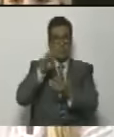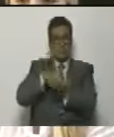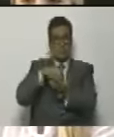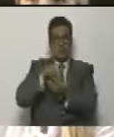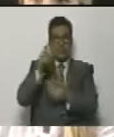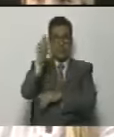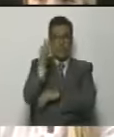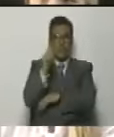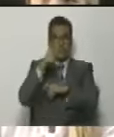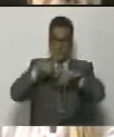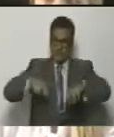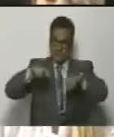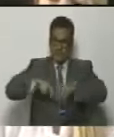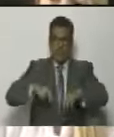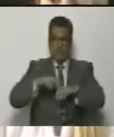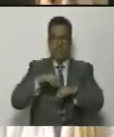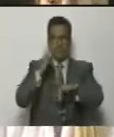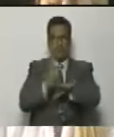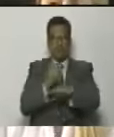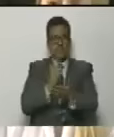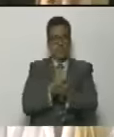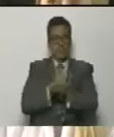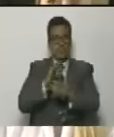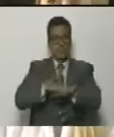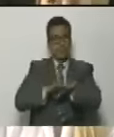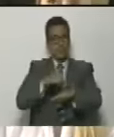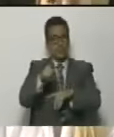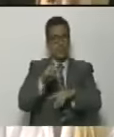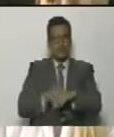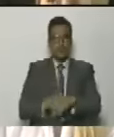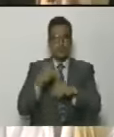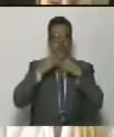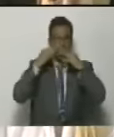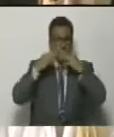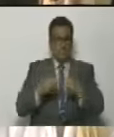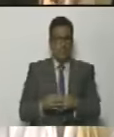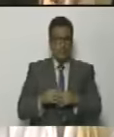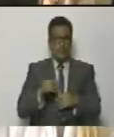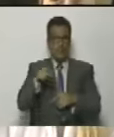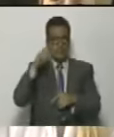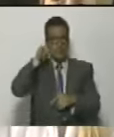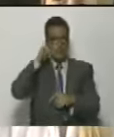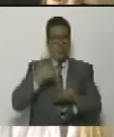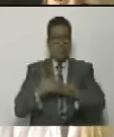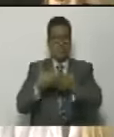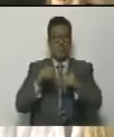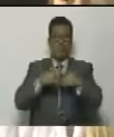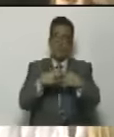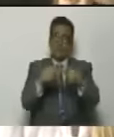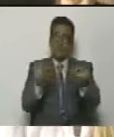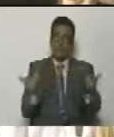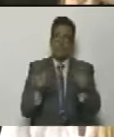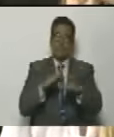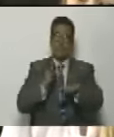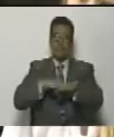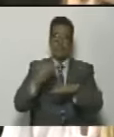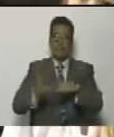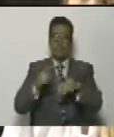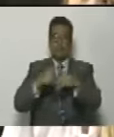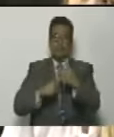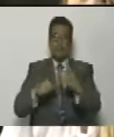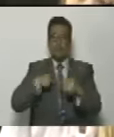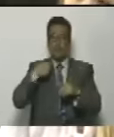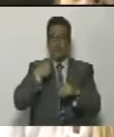Nacional investigue lo que allí ocurrió. Ciertamente, y tengo que reconocerlo públicamente porque las cosas